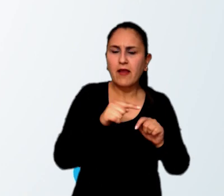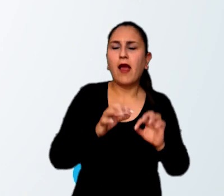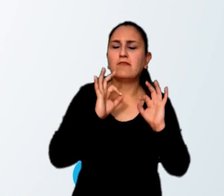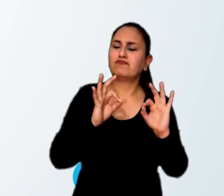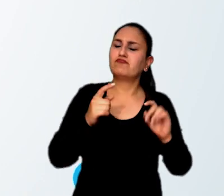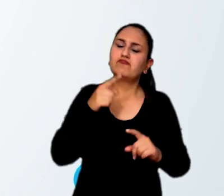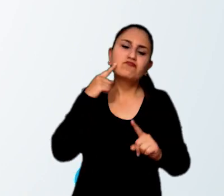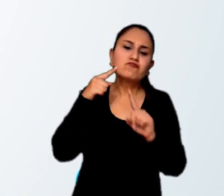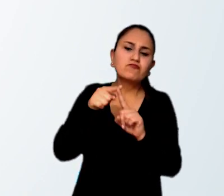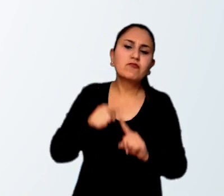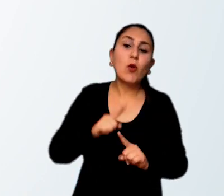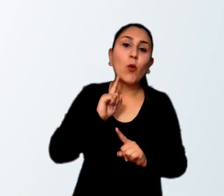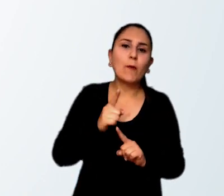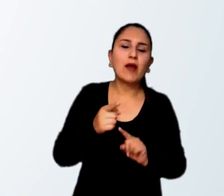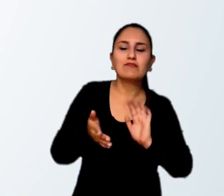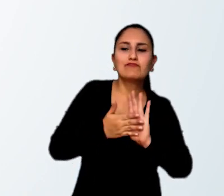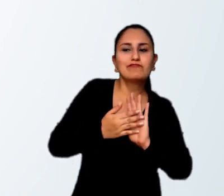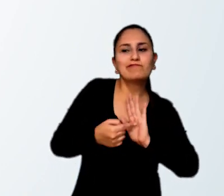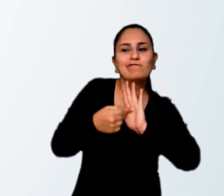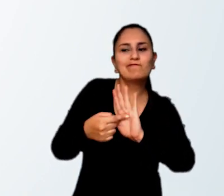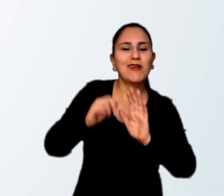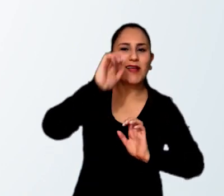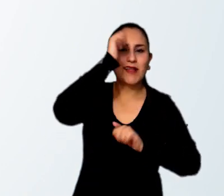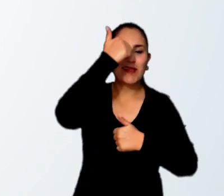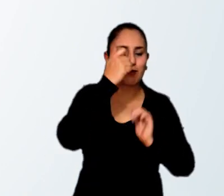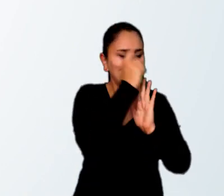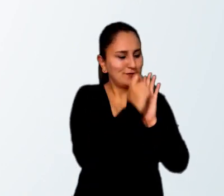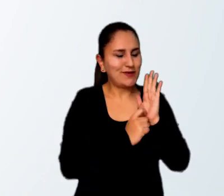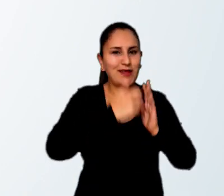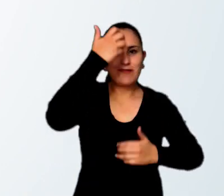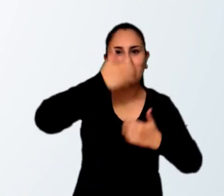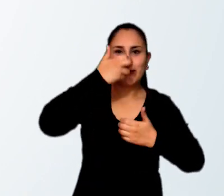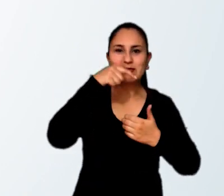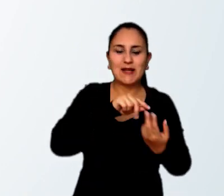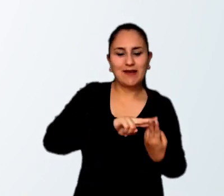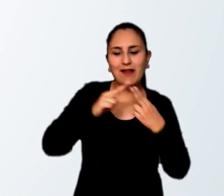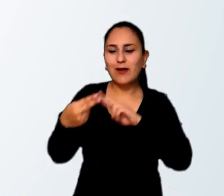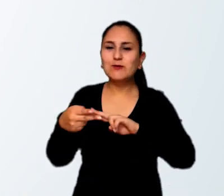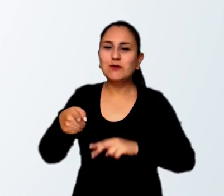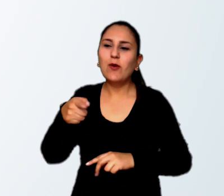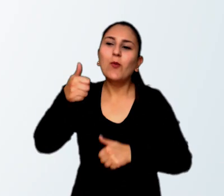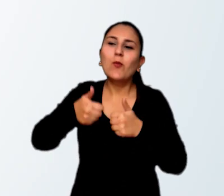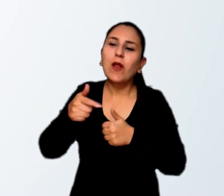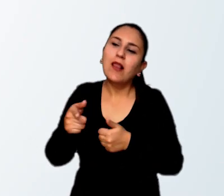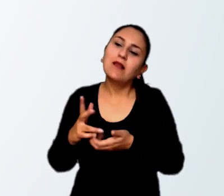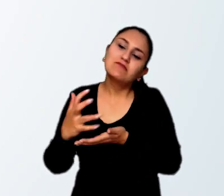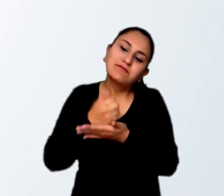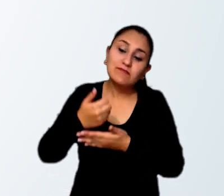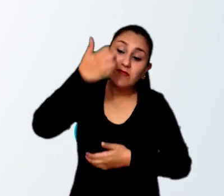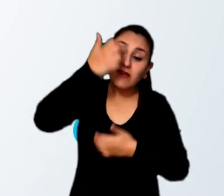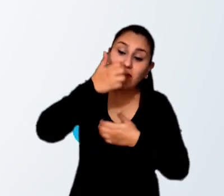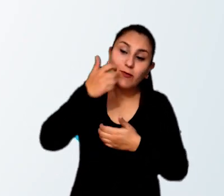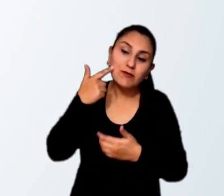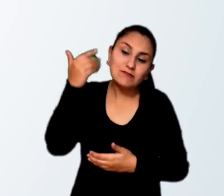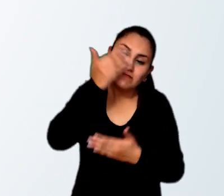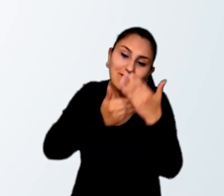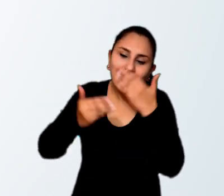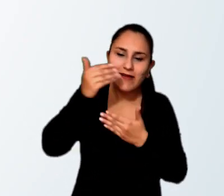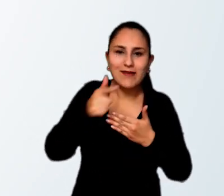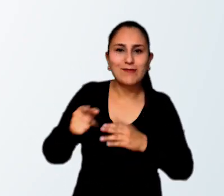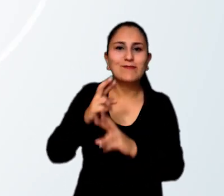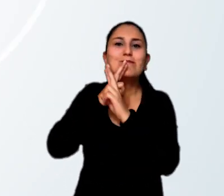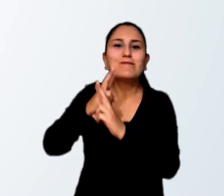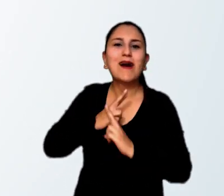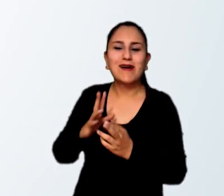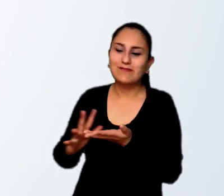porque hacen explícitos los criterios de evaluación y su relación con lo que se pretende evaluar a partir del análisis de los